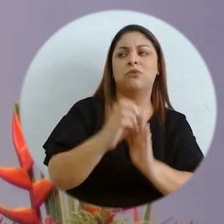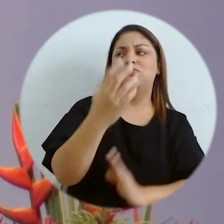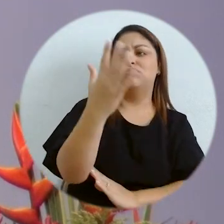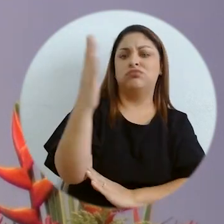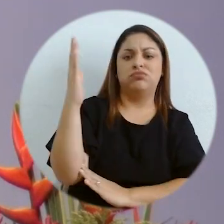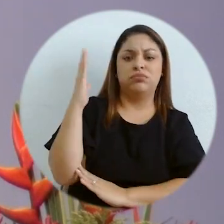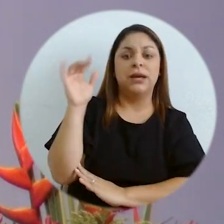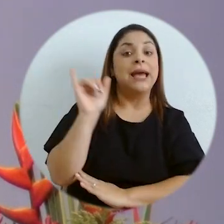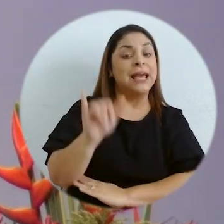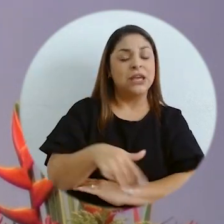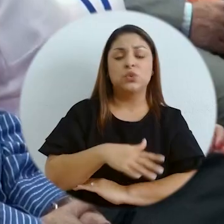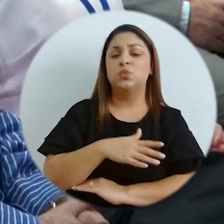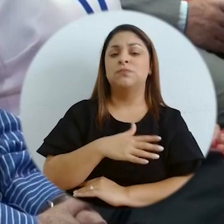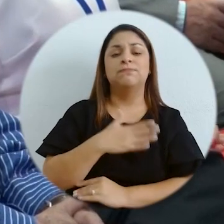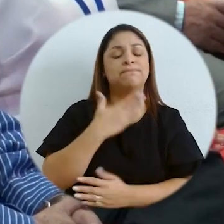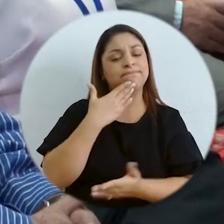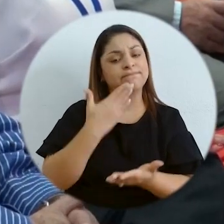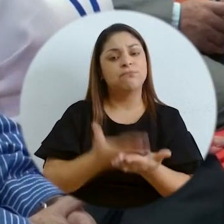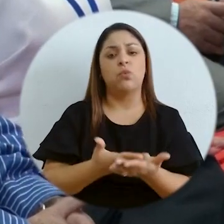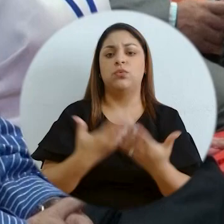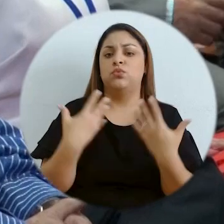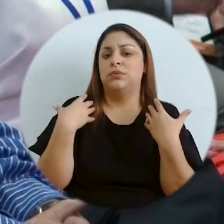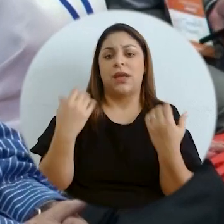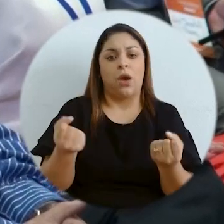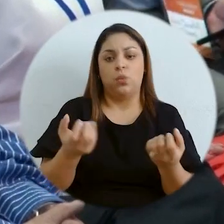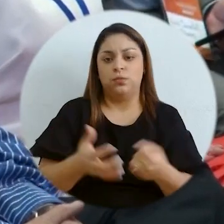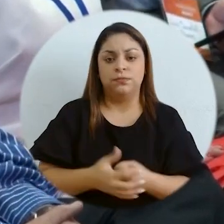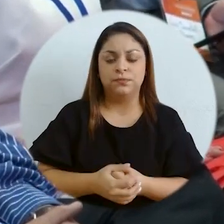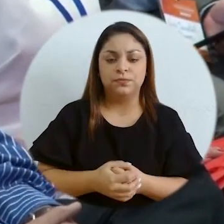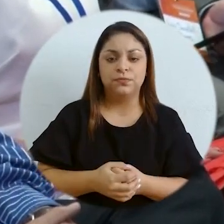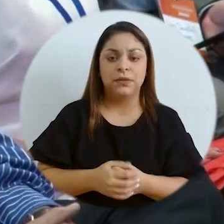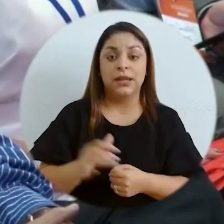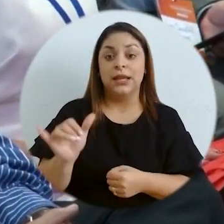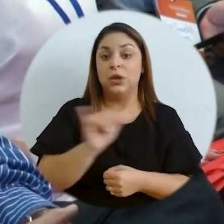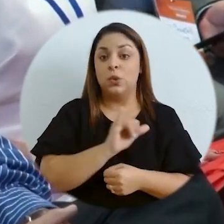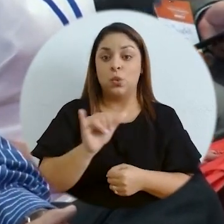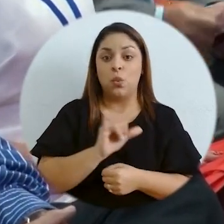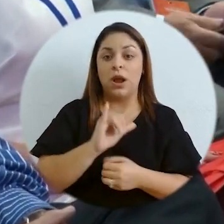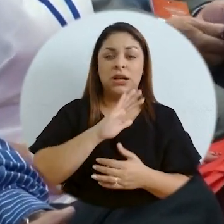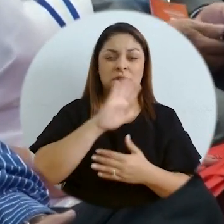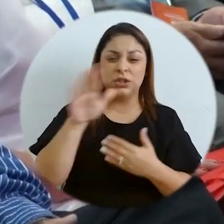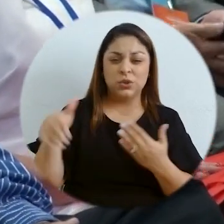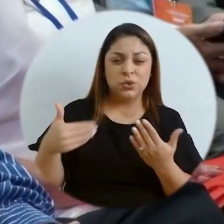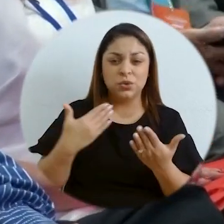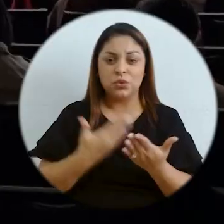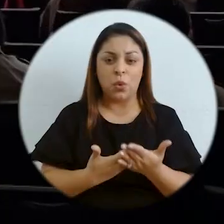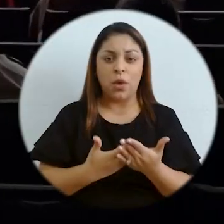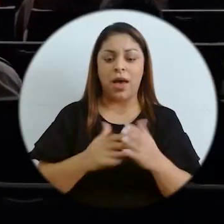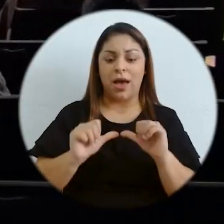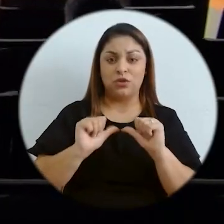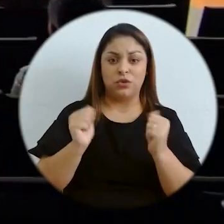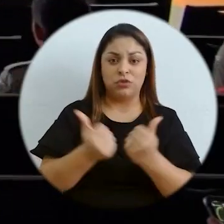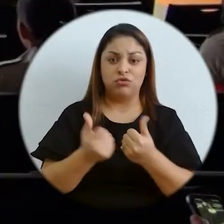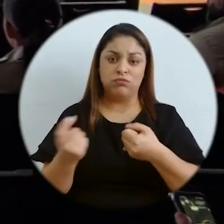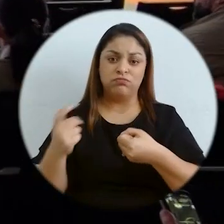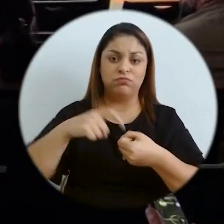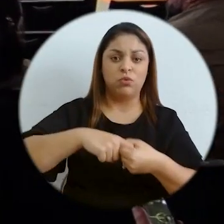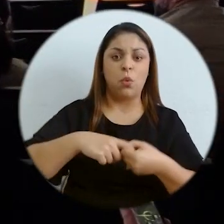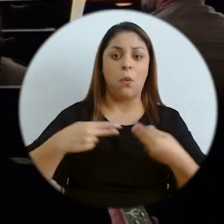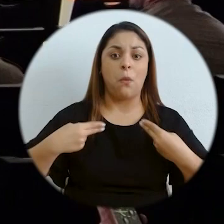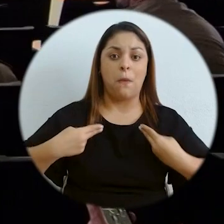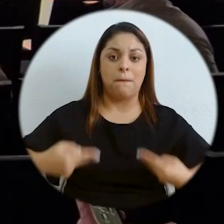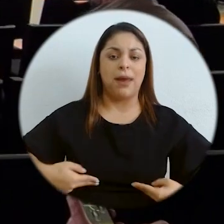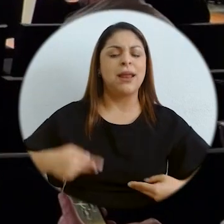medio ambiente, por ejemplo, es un mundo sano, relativamente sano. Como todo, en toda